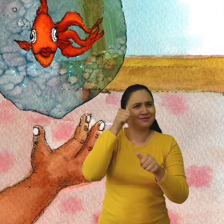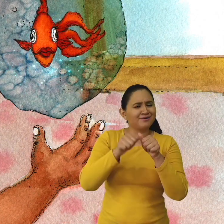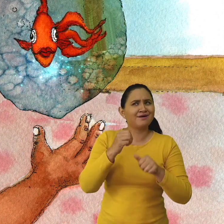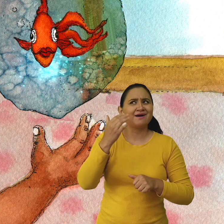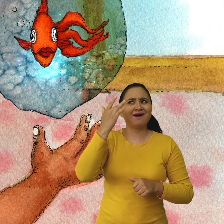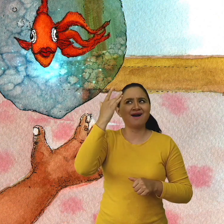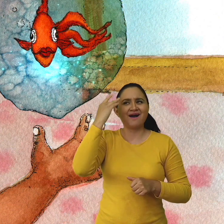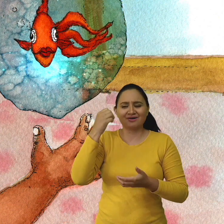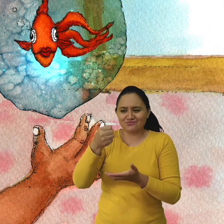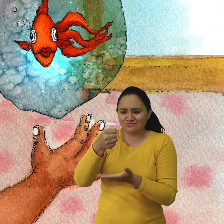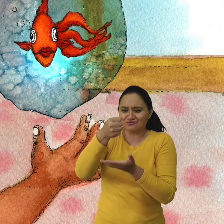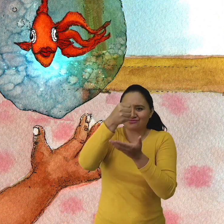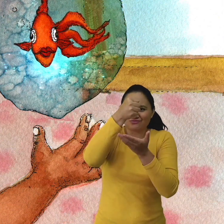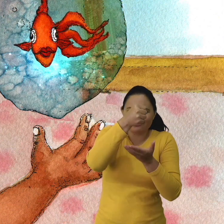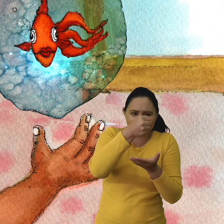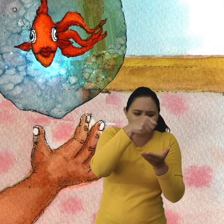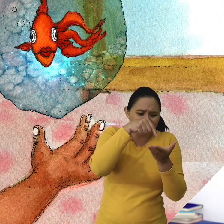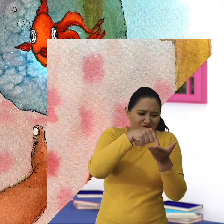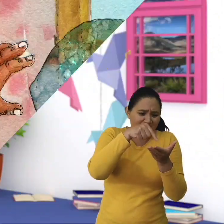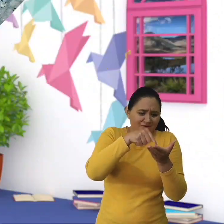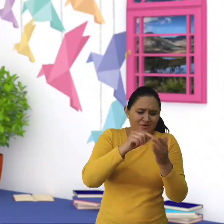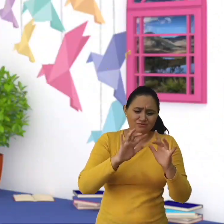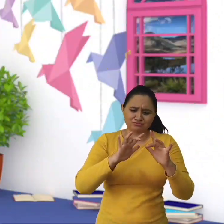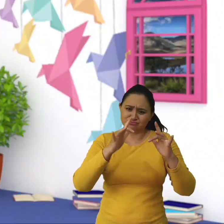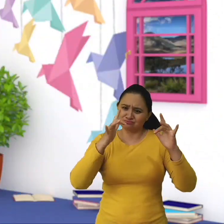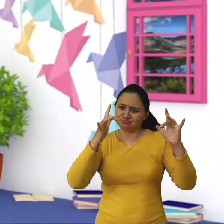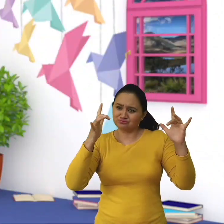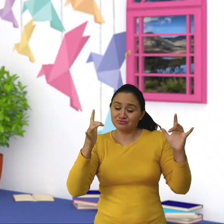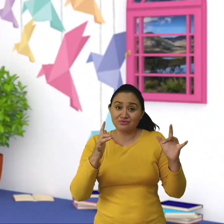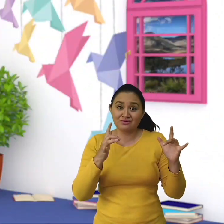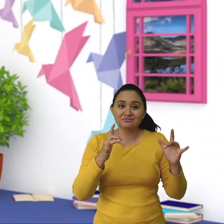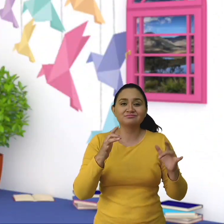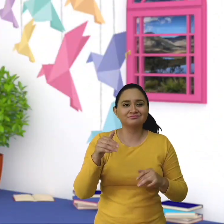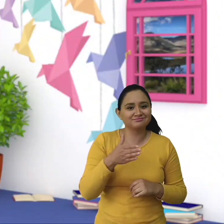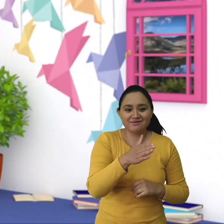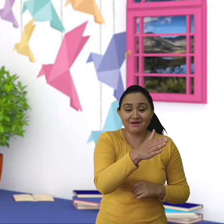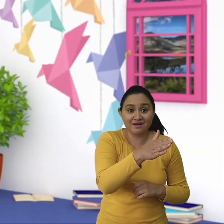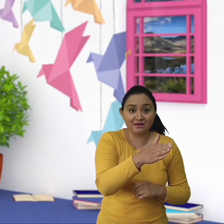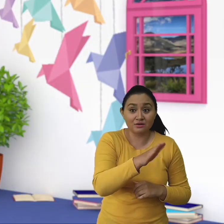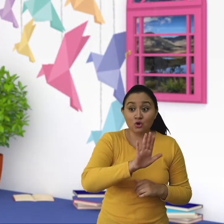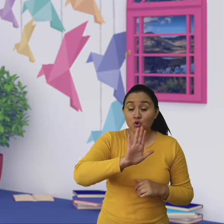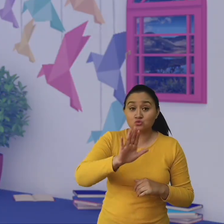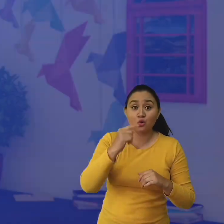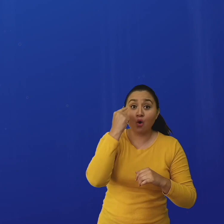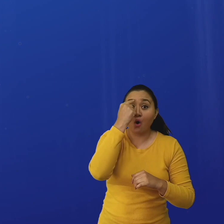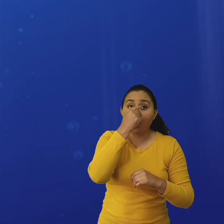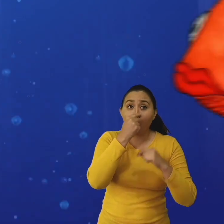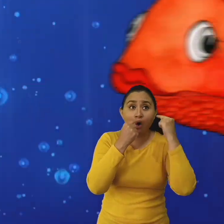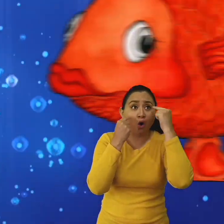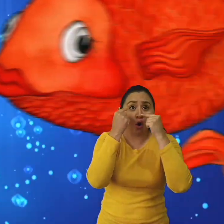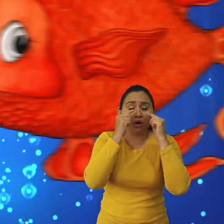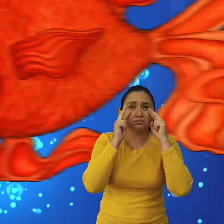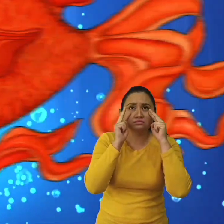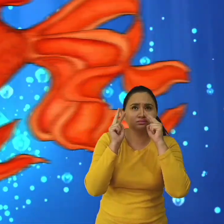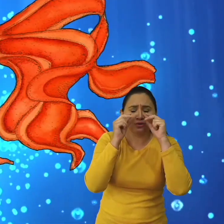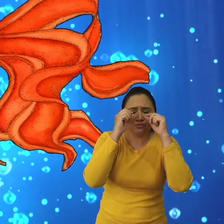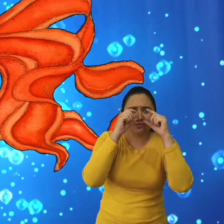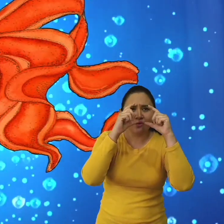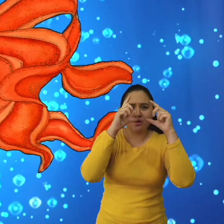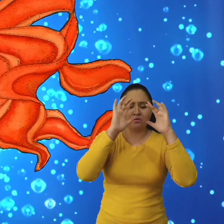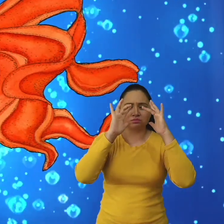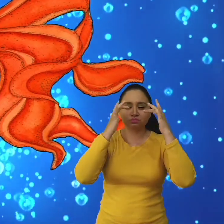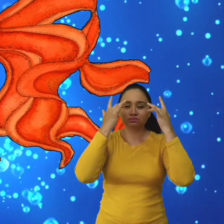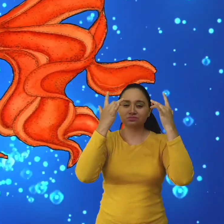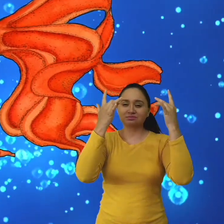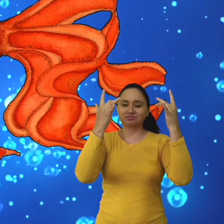nave de plástico. Lo que más me impresionó fueron sus ojos, los más grandes y maravillosos que yo